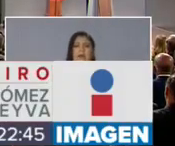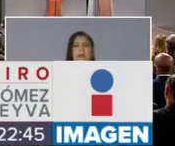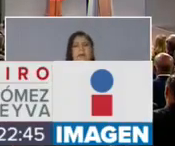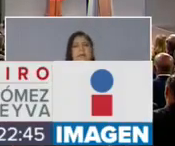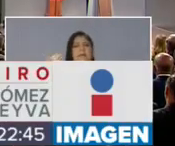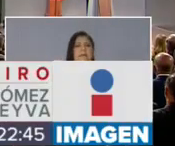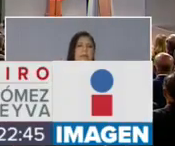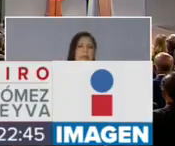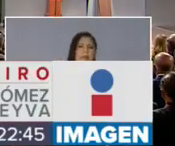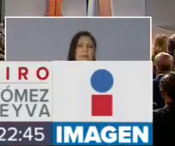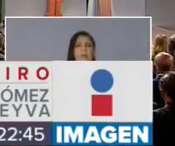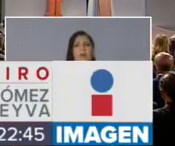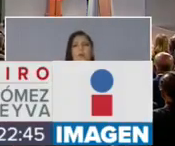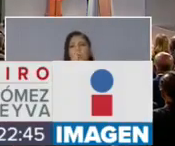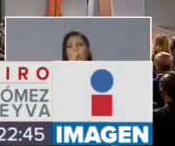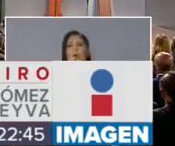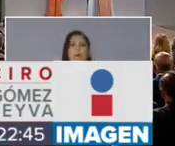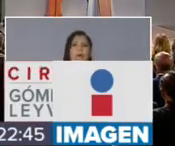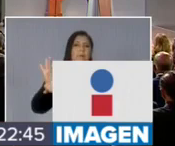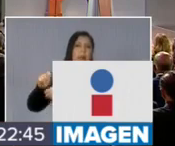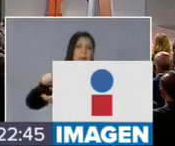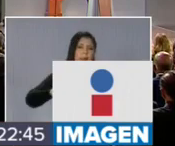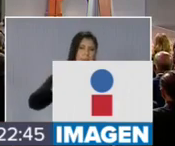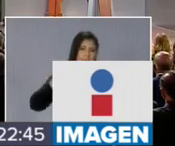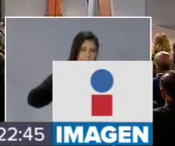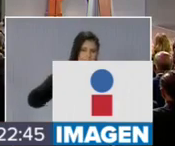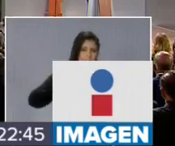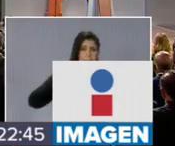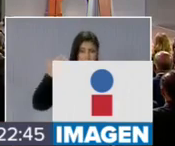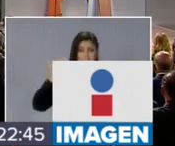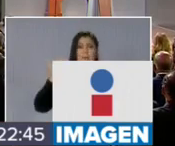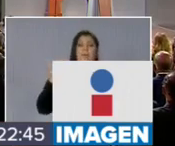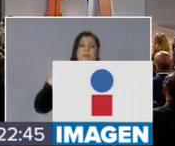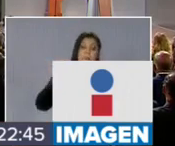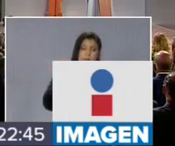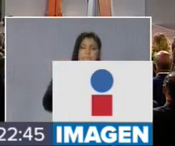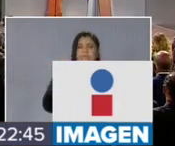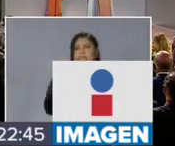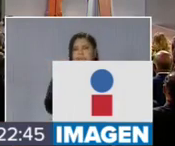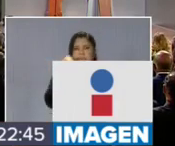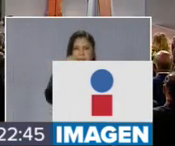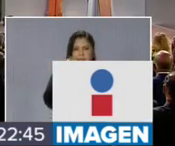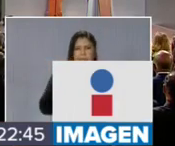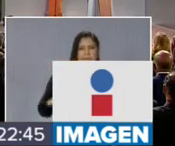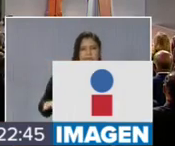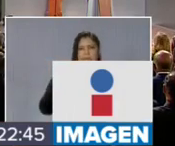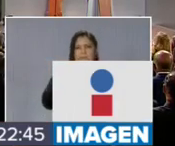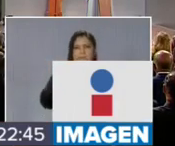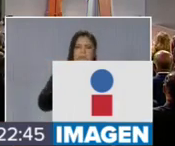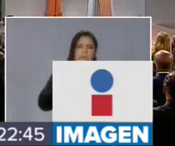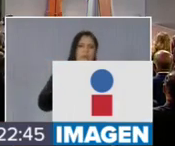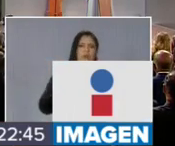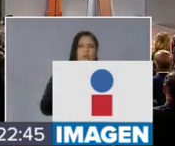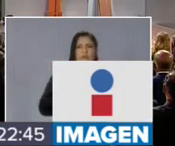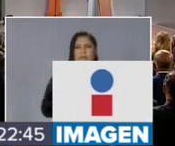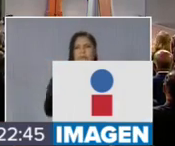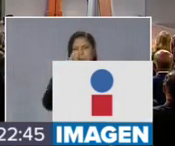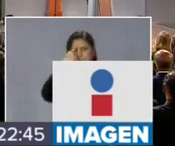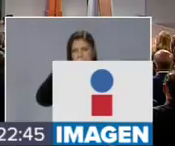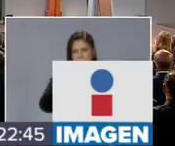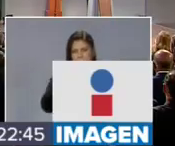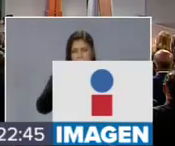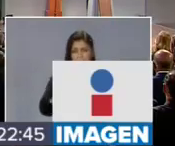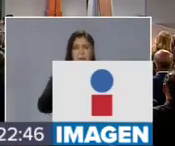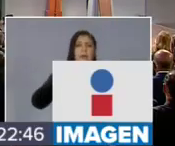privilegios. Estuvimos dispuestos a asumir ese costo y asimilar el desgaste que es consecuencia